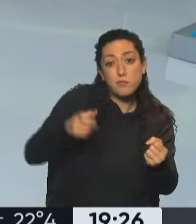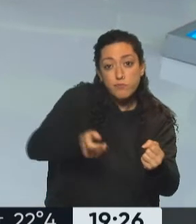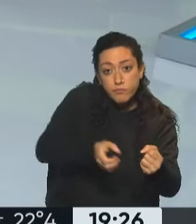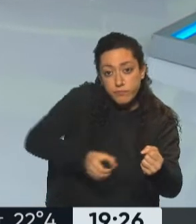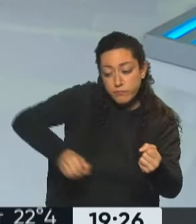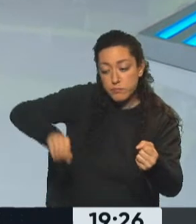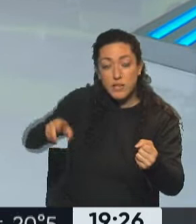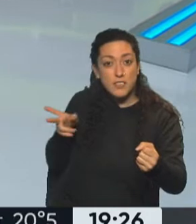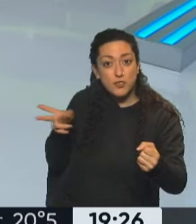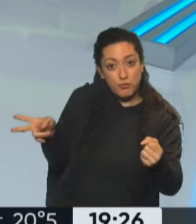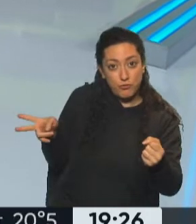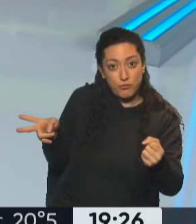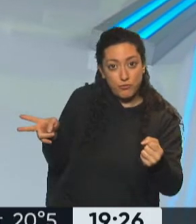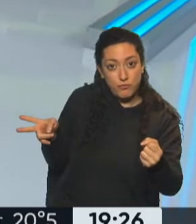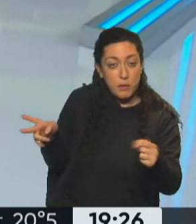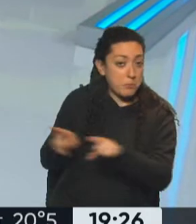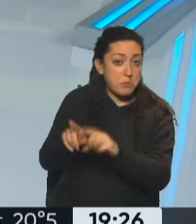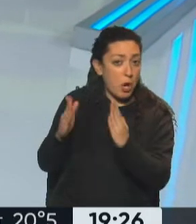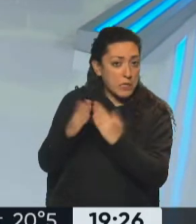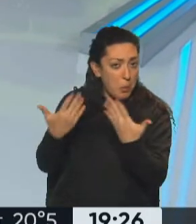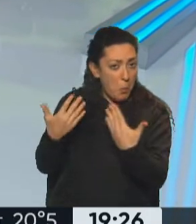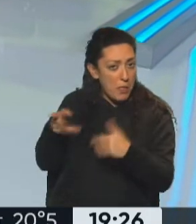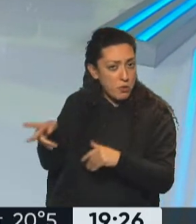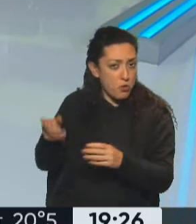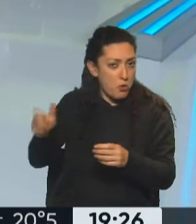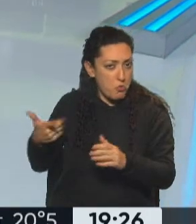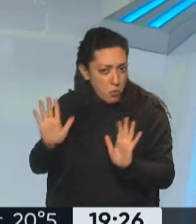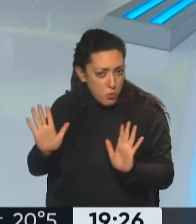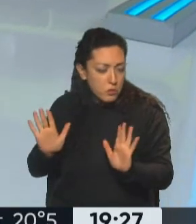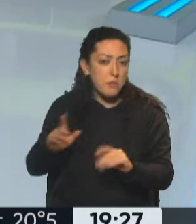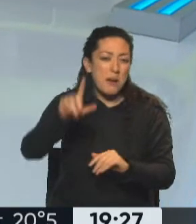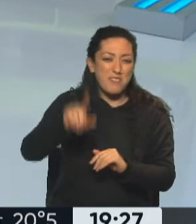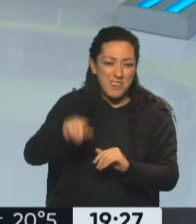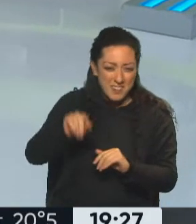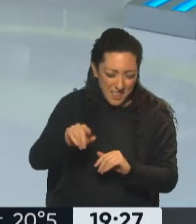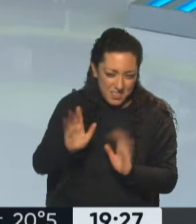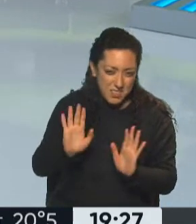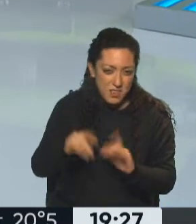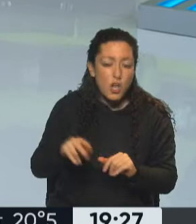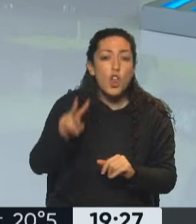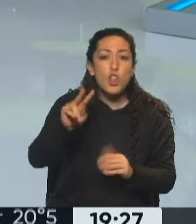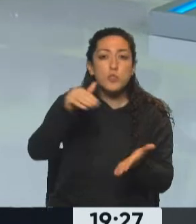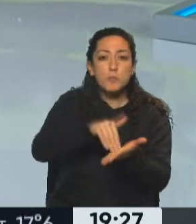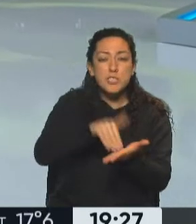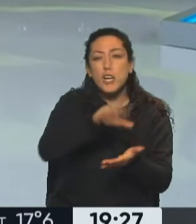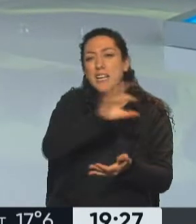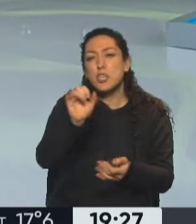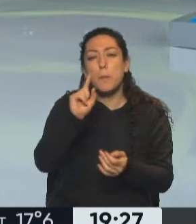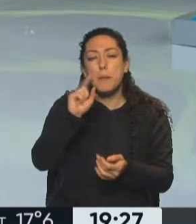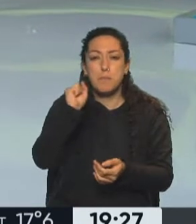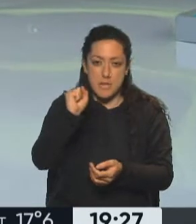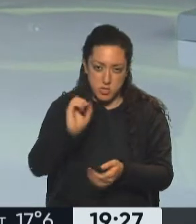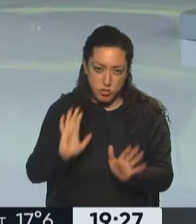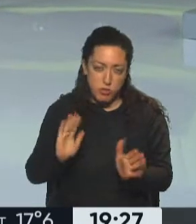Mira. Y sale bastante más barato que el otro, sí, claro, porque claro. Es un utilitario, casi un utilitario. 2.500.000 pesos según